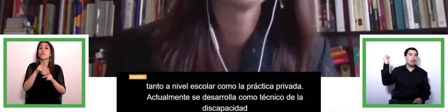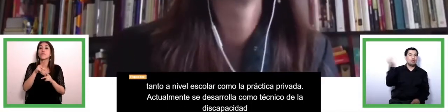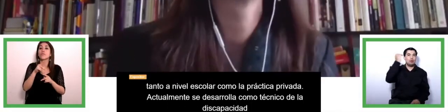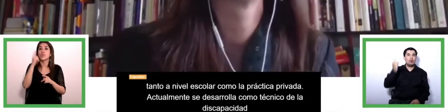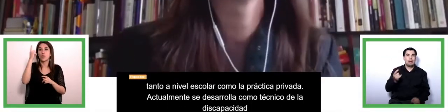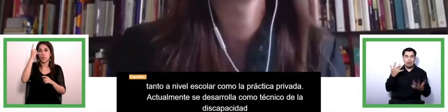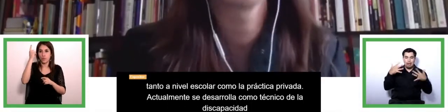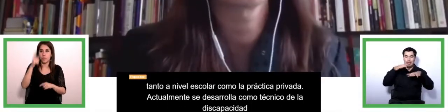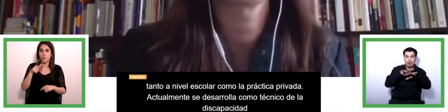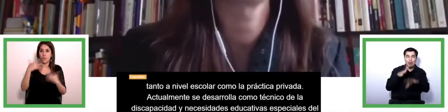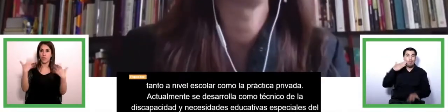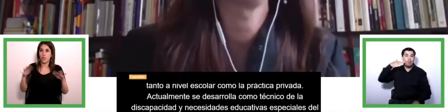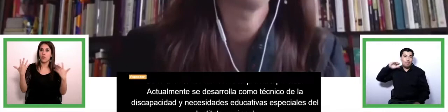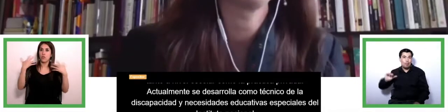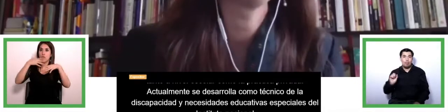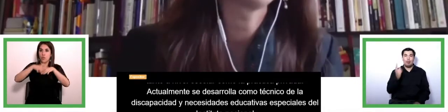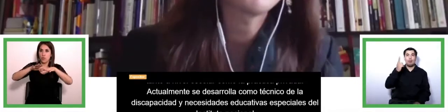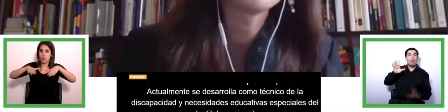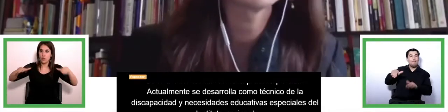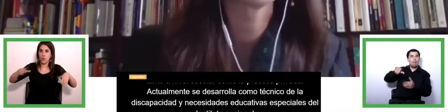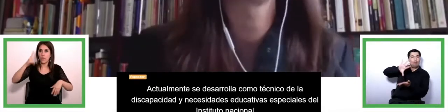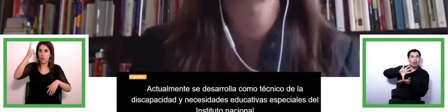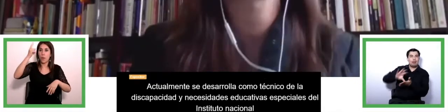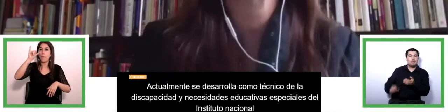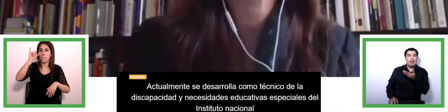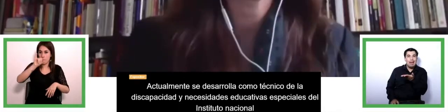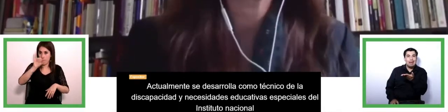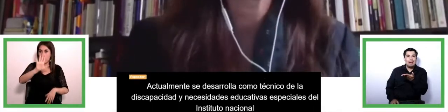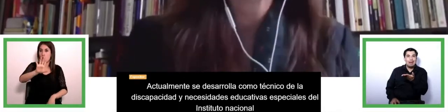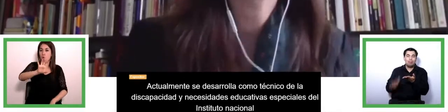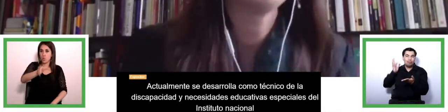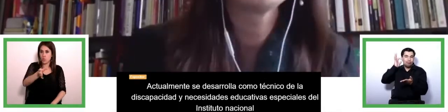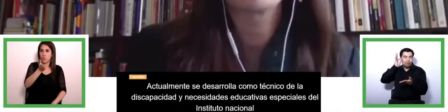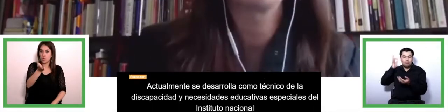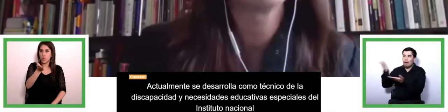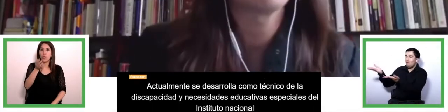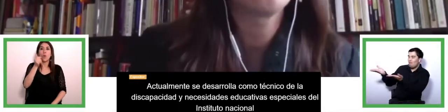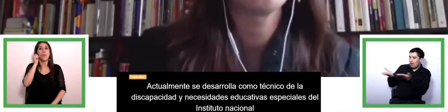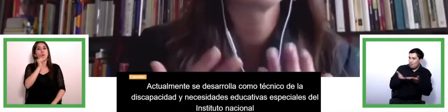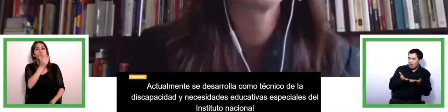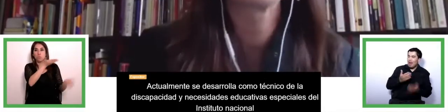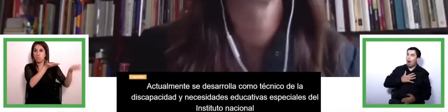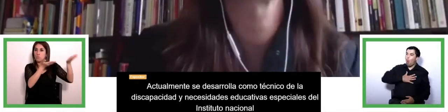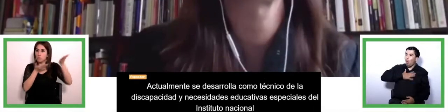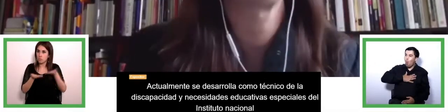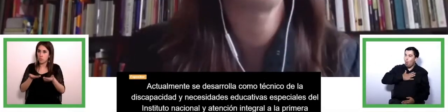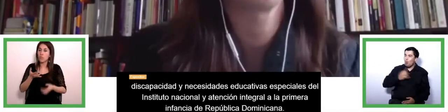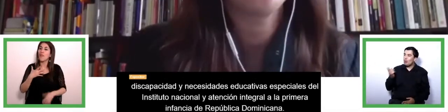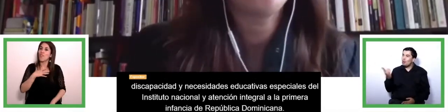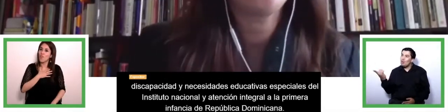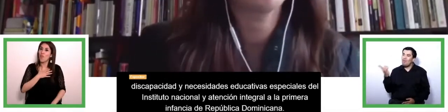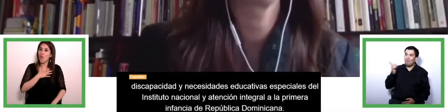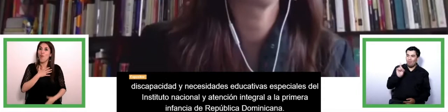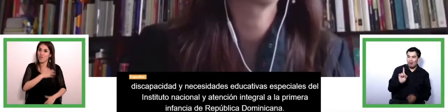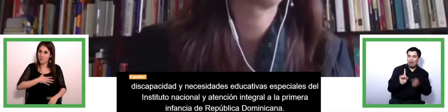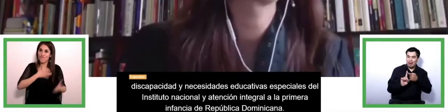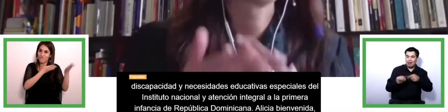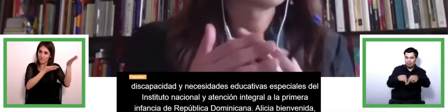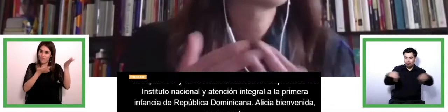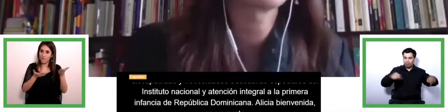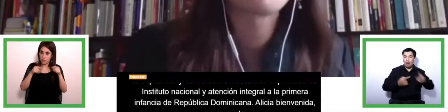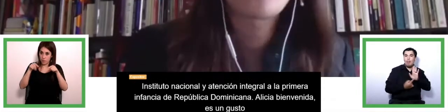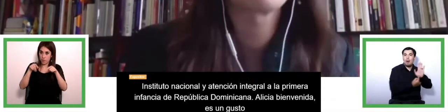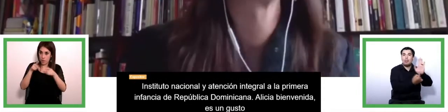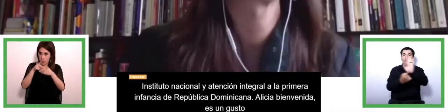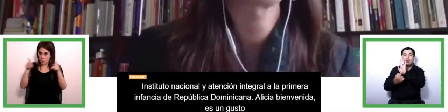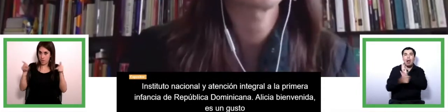Nacional de Atención Integral a la Primera Infancia en República Dominicana. Alicia, bienvenida. Es un gusto poder que